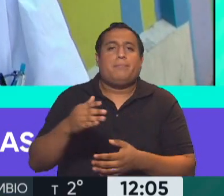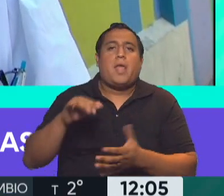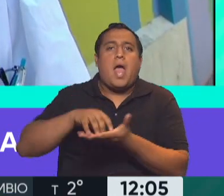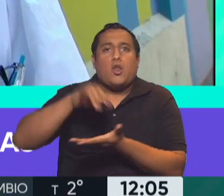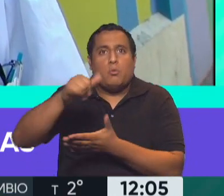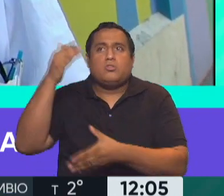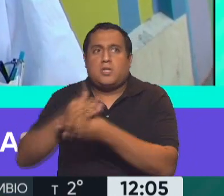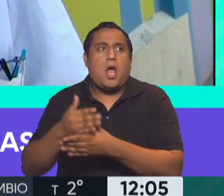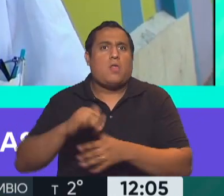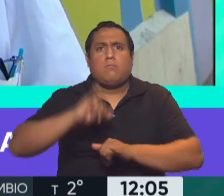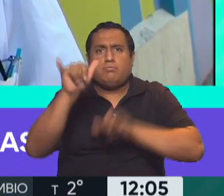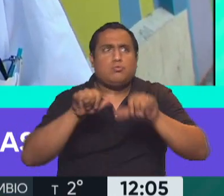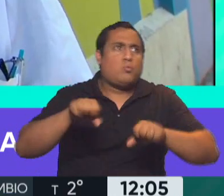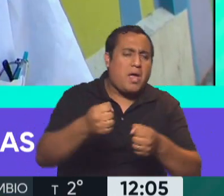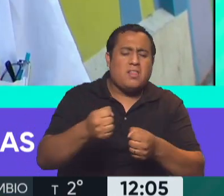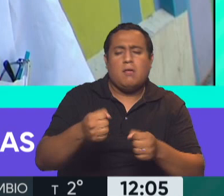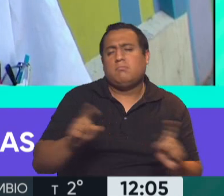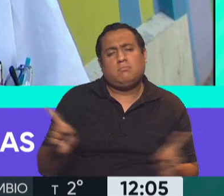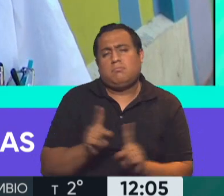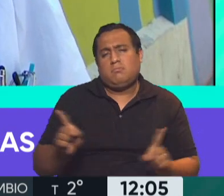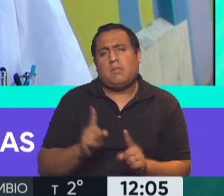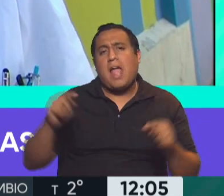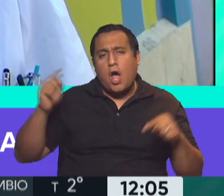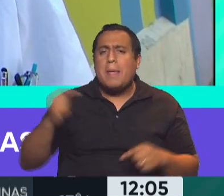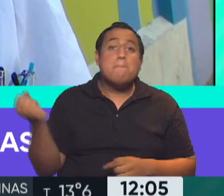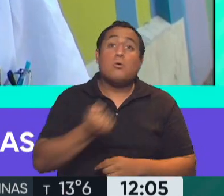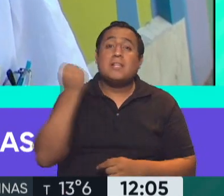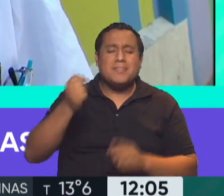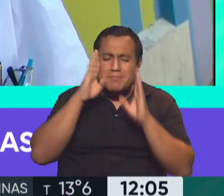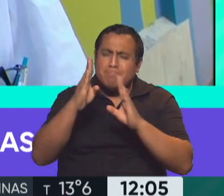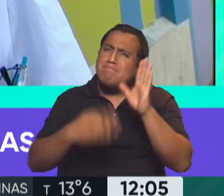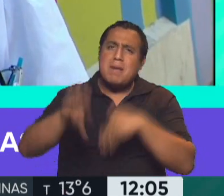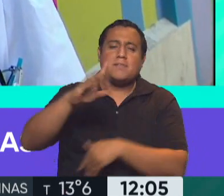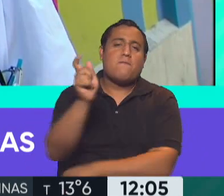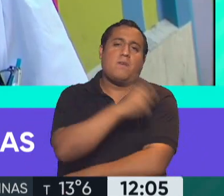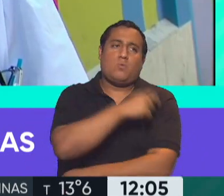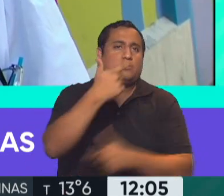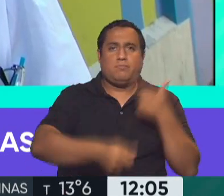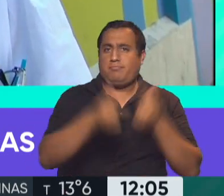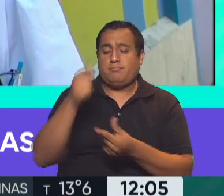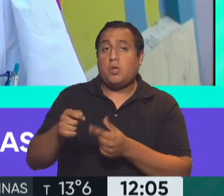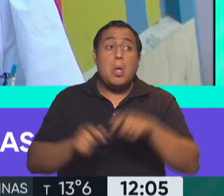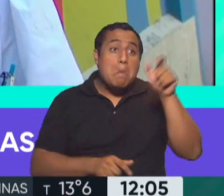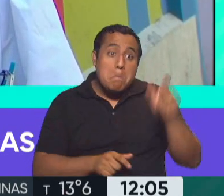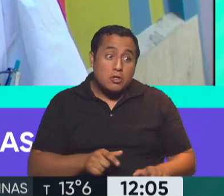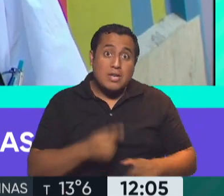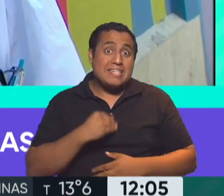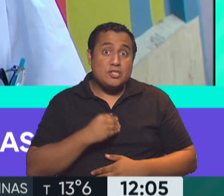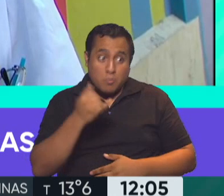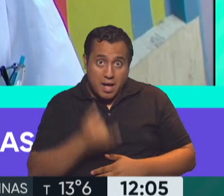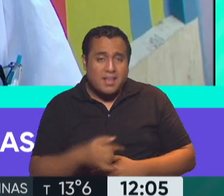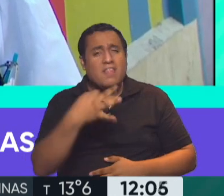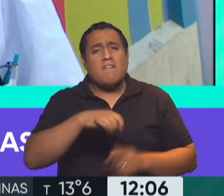cancelar vuelos. Creo que hay que trabajar con la vacunación. El individuo que tiene síntomas tiene que